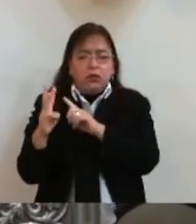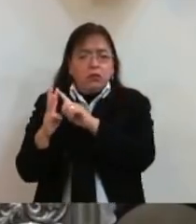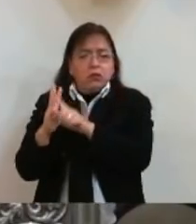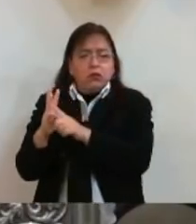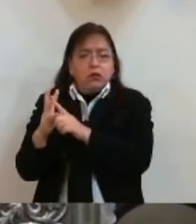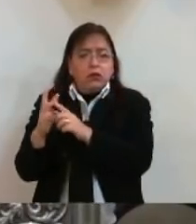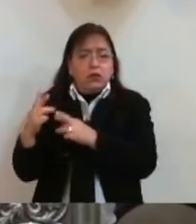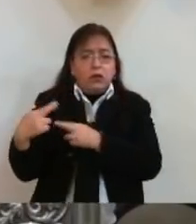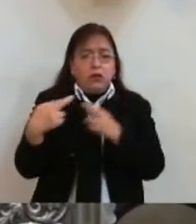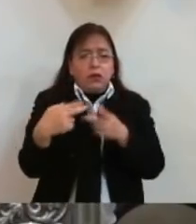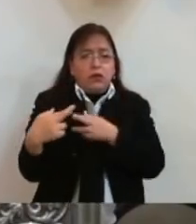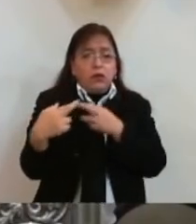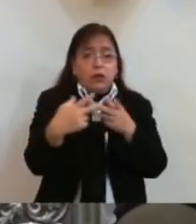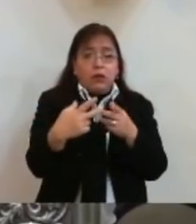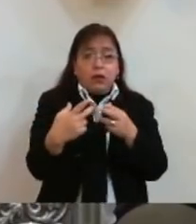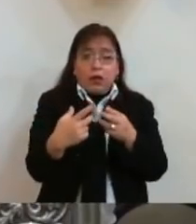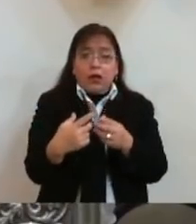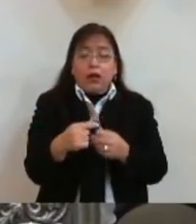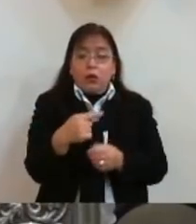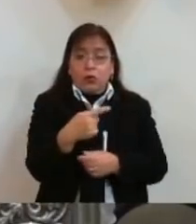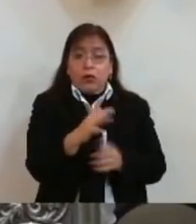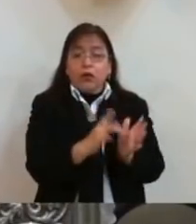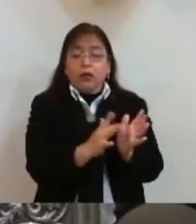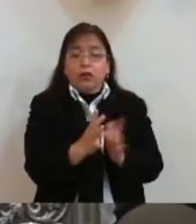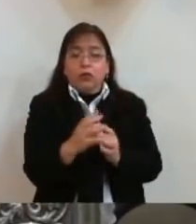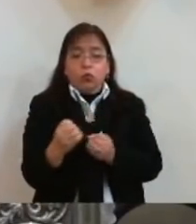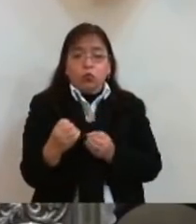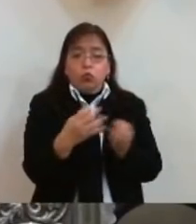Es todo un acontecimiento profético.